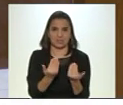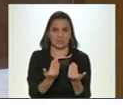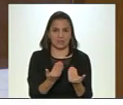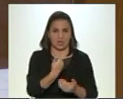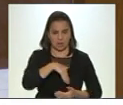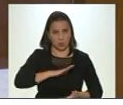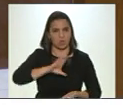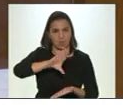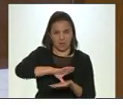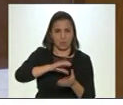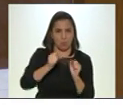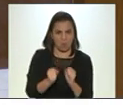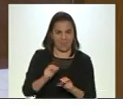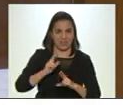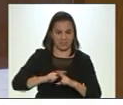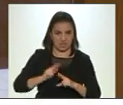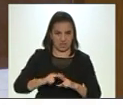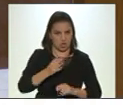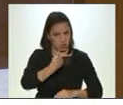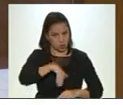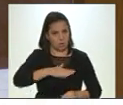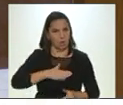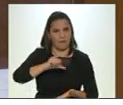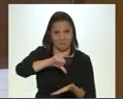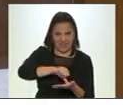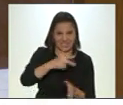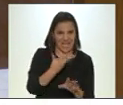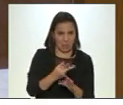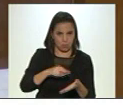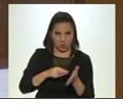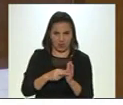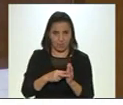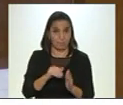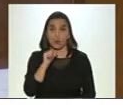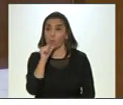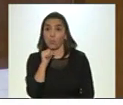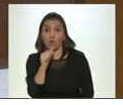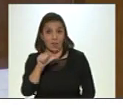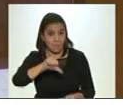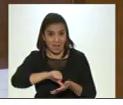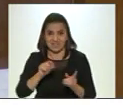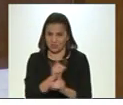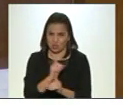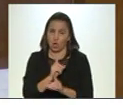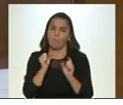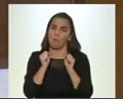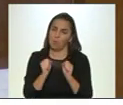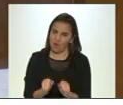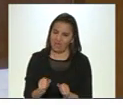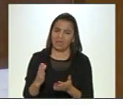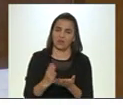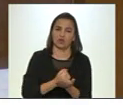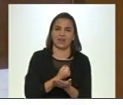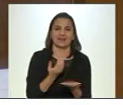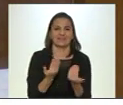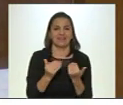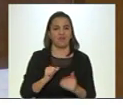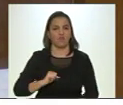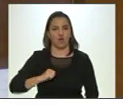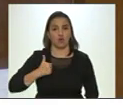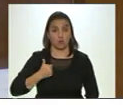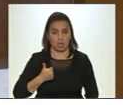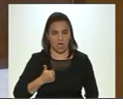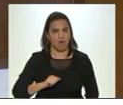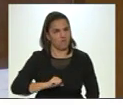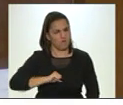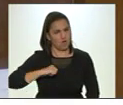puede hacerlo. Nuestro país tiene dificultades, pero no un país pobre. Puede hacerlo, pero se requiere de la voluntad y la